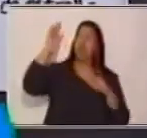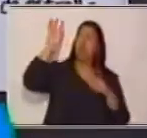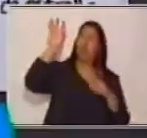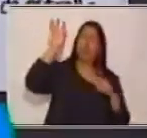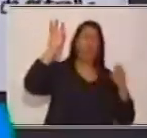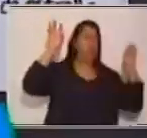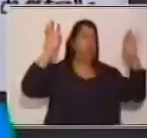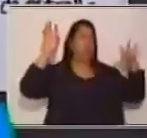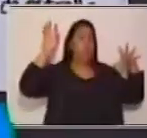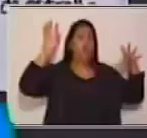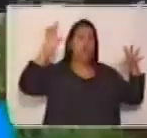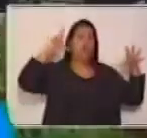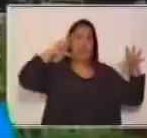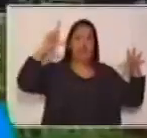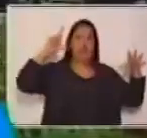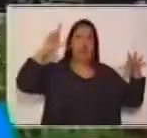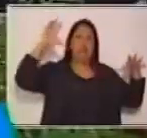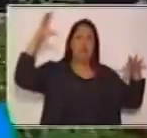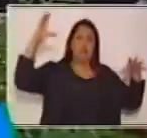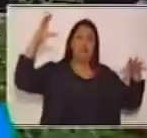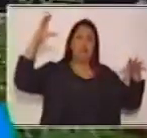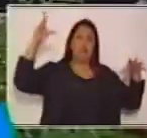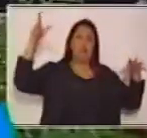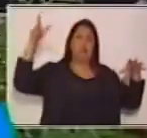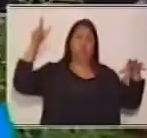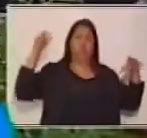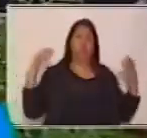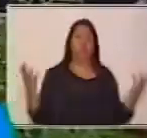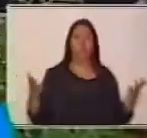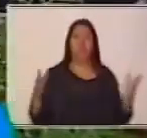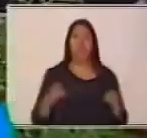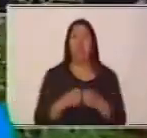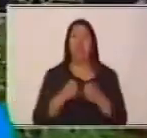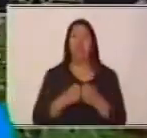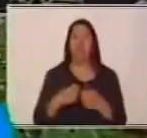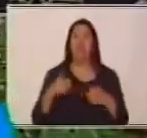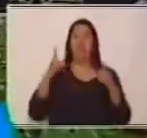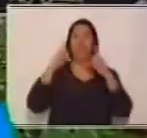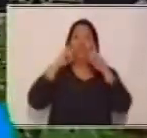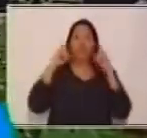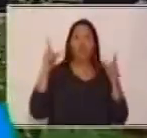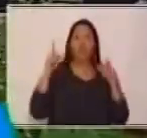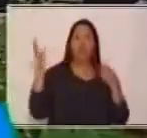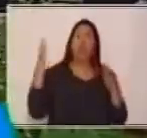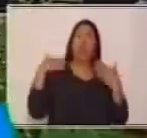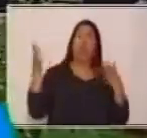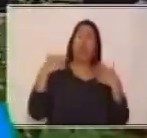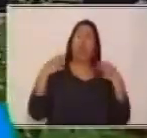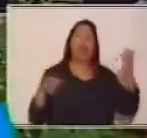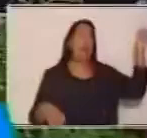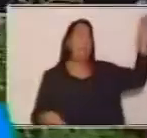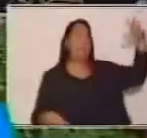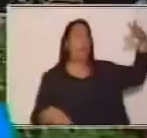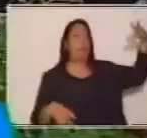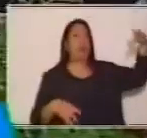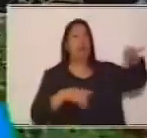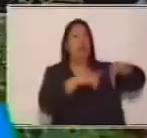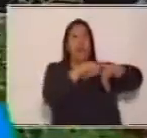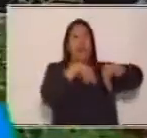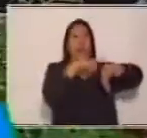dan luz. En algún momento la bombilla, al estar mucho tiempo encendida, da calor, igual que el